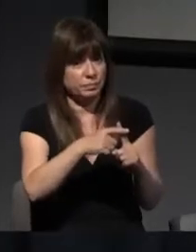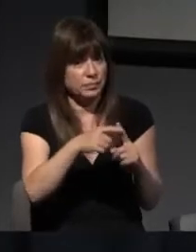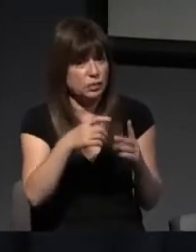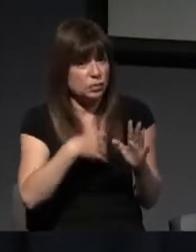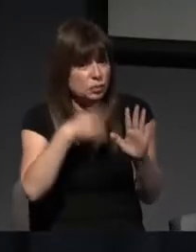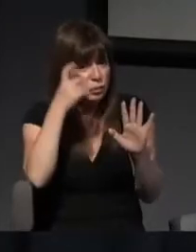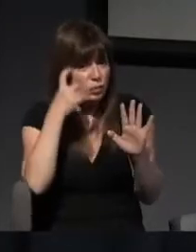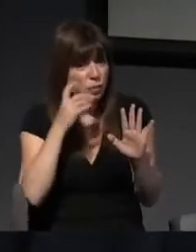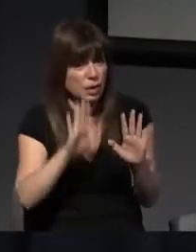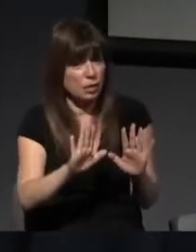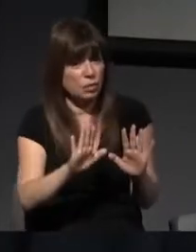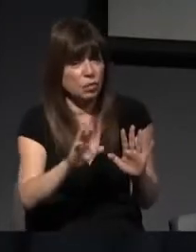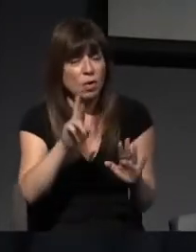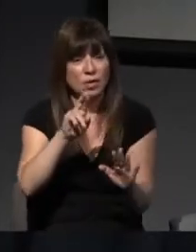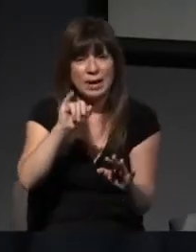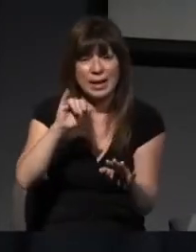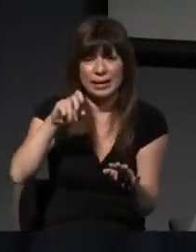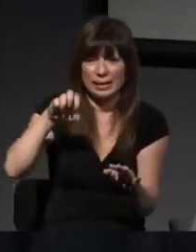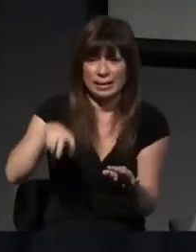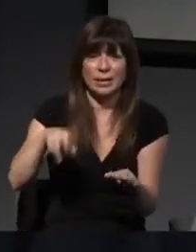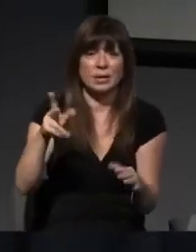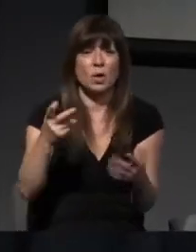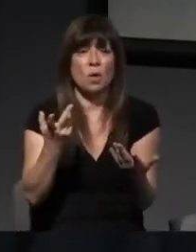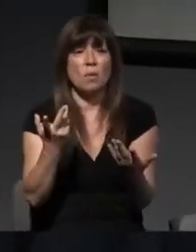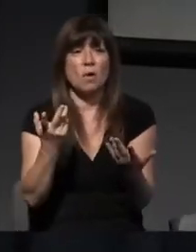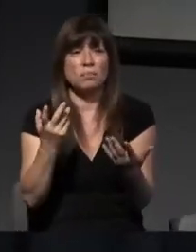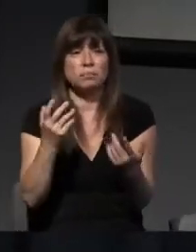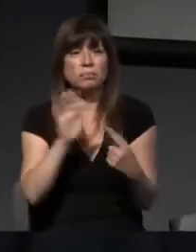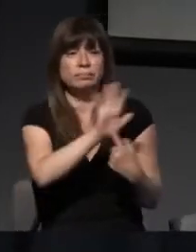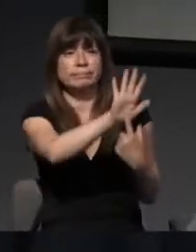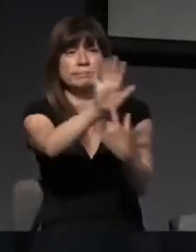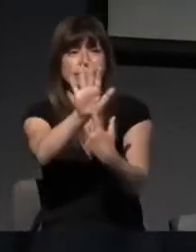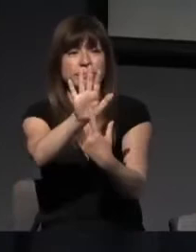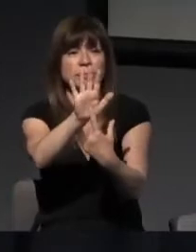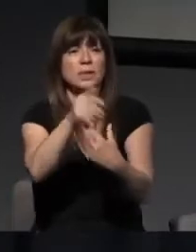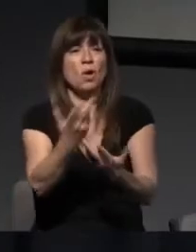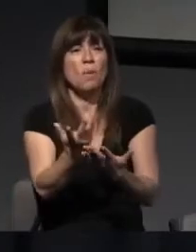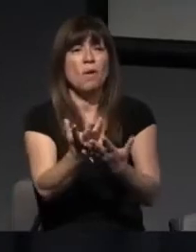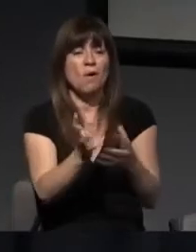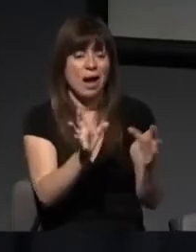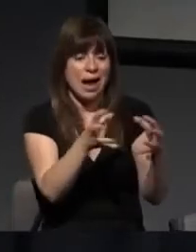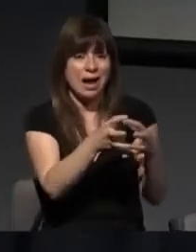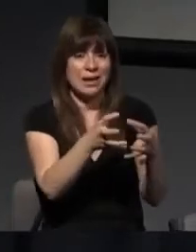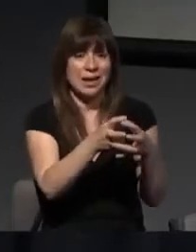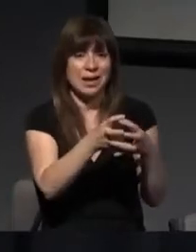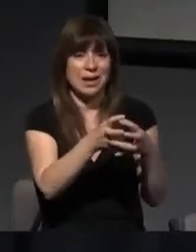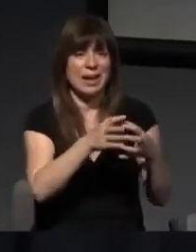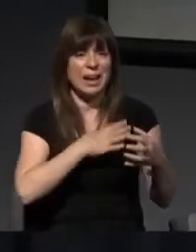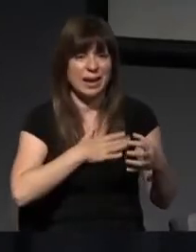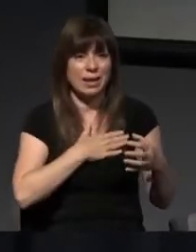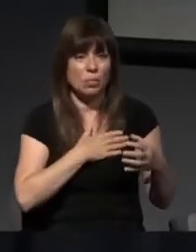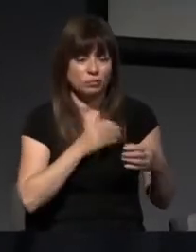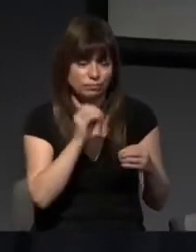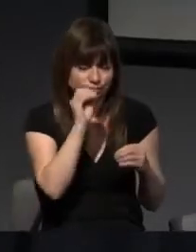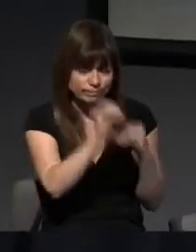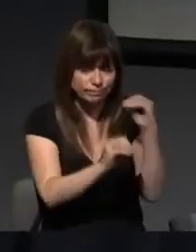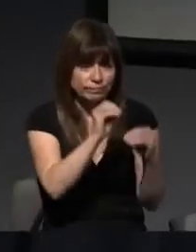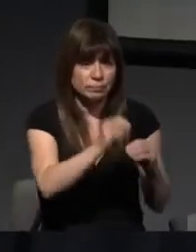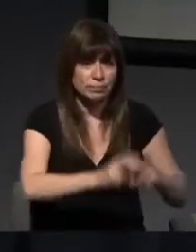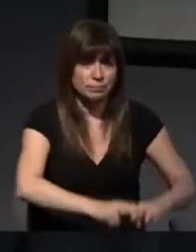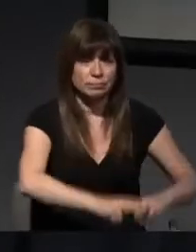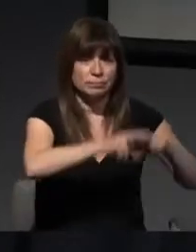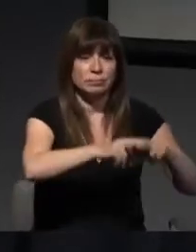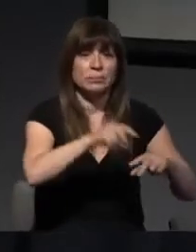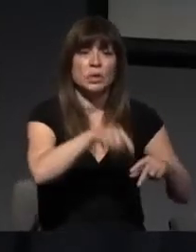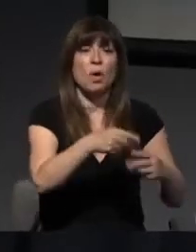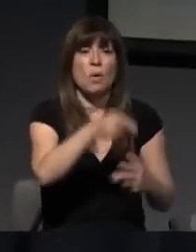lo mencionaba quien me antecedió, ¿no es cierto?, ha sido un referente en un área que hemos querido potenciar en Sofofa. Junto con nuestro rol, que es